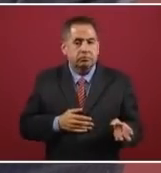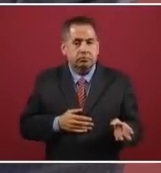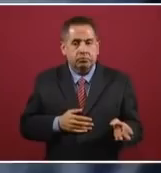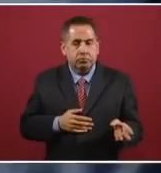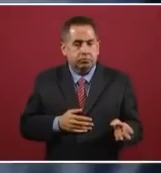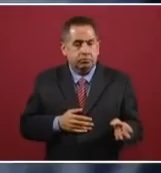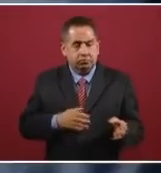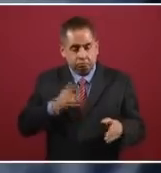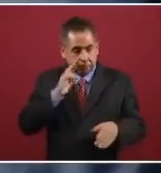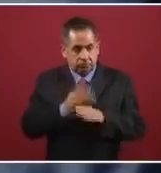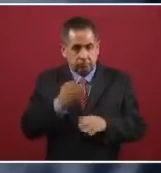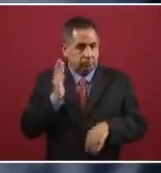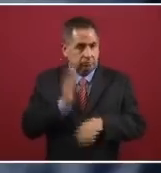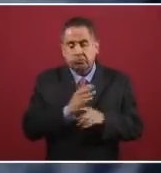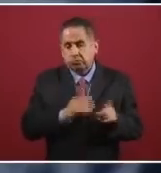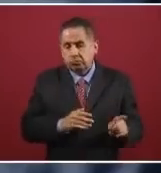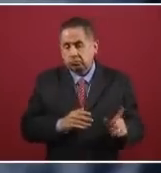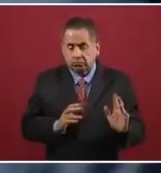hechos criminales.